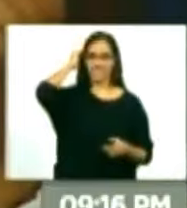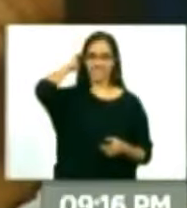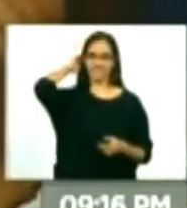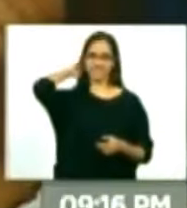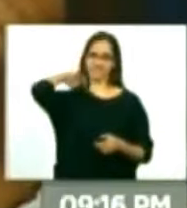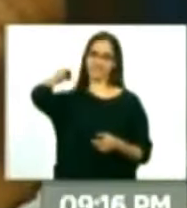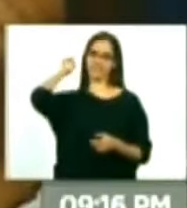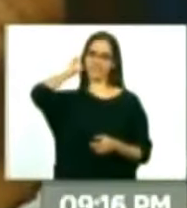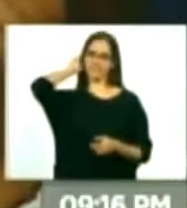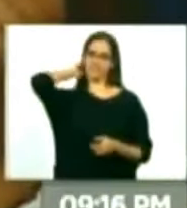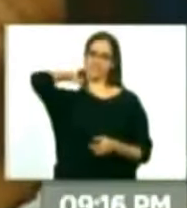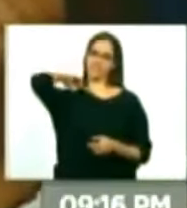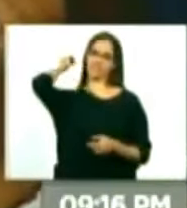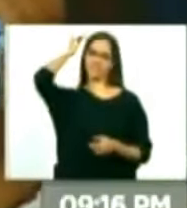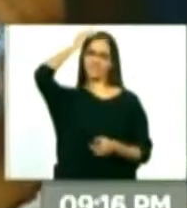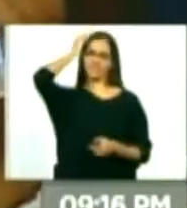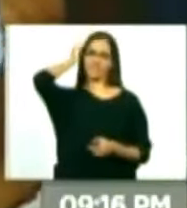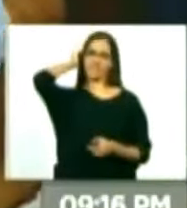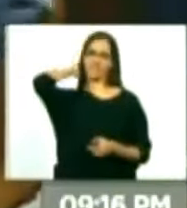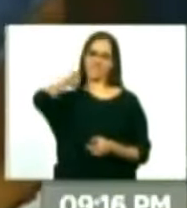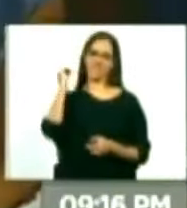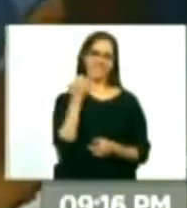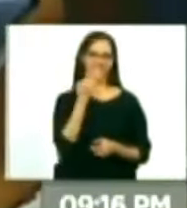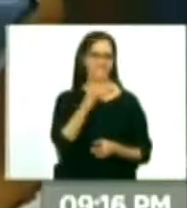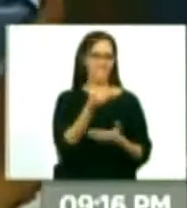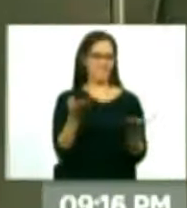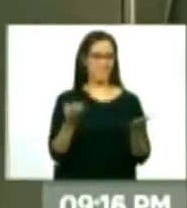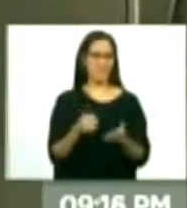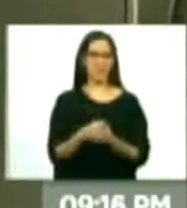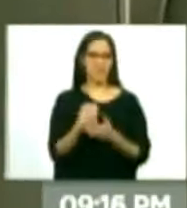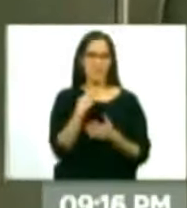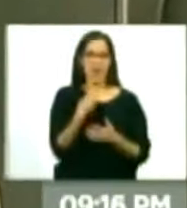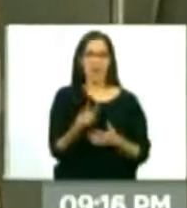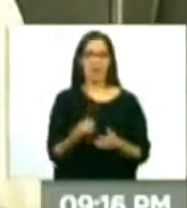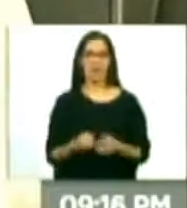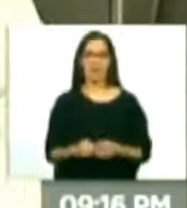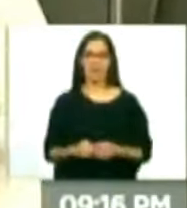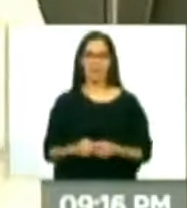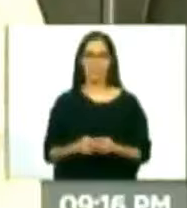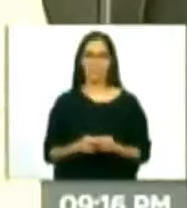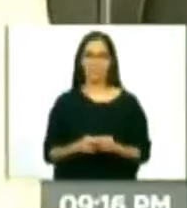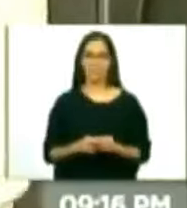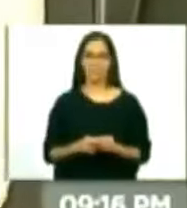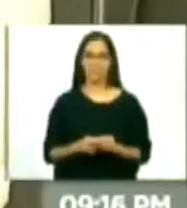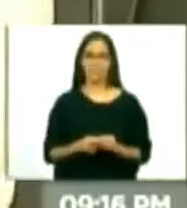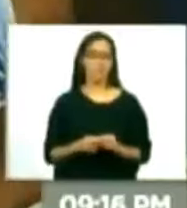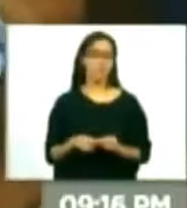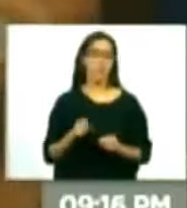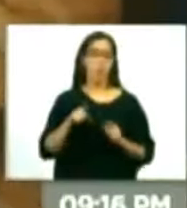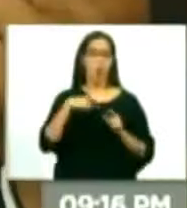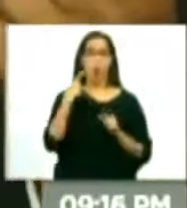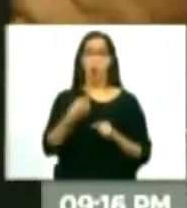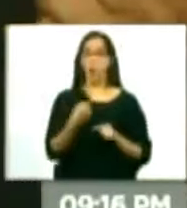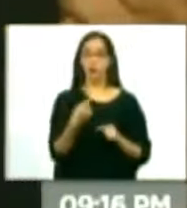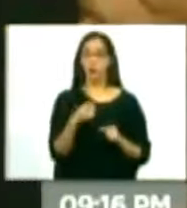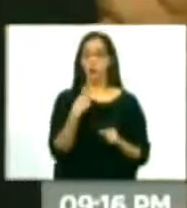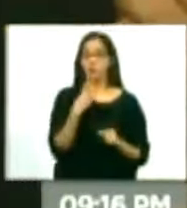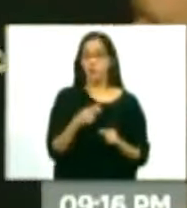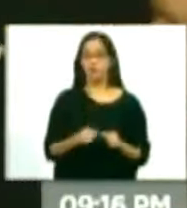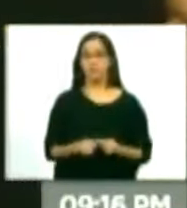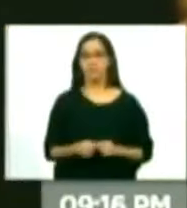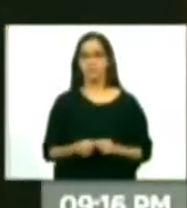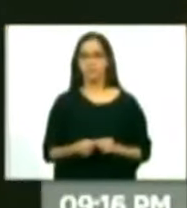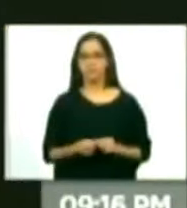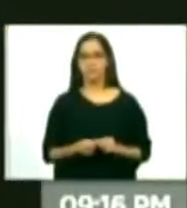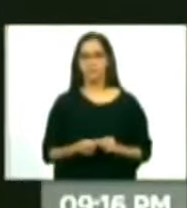¿Ah? ¿De qué se ríen? ¿Un otro audio? Puede haber sido otro audio, Ernesto. Y